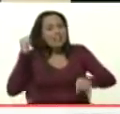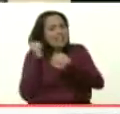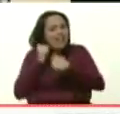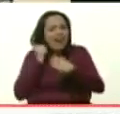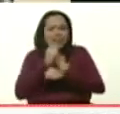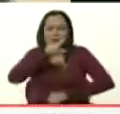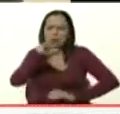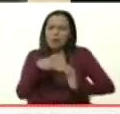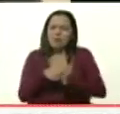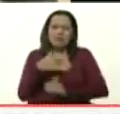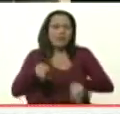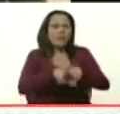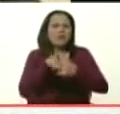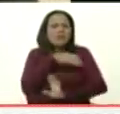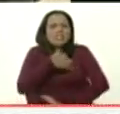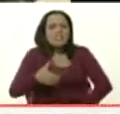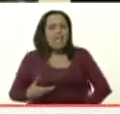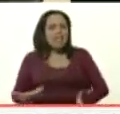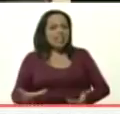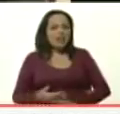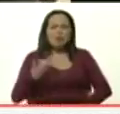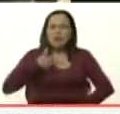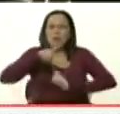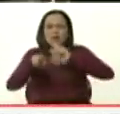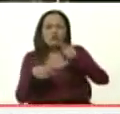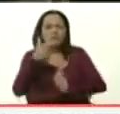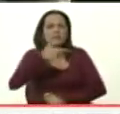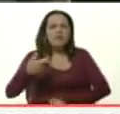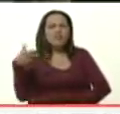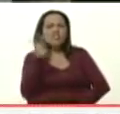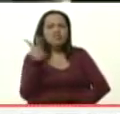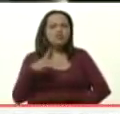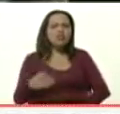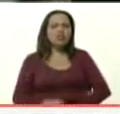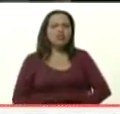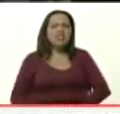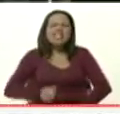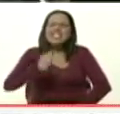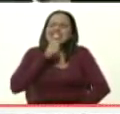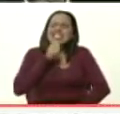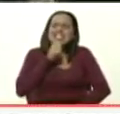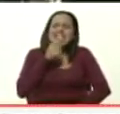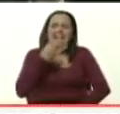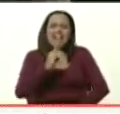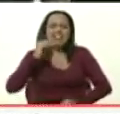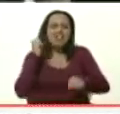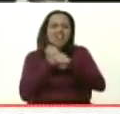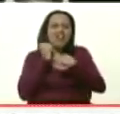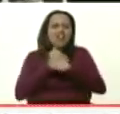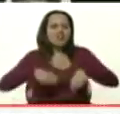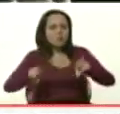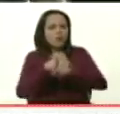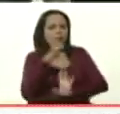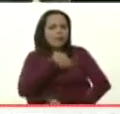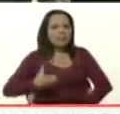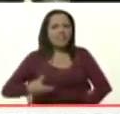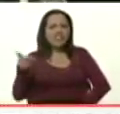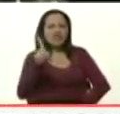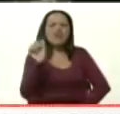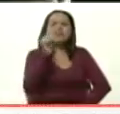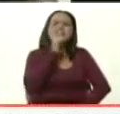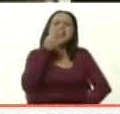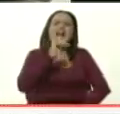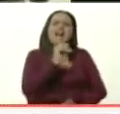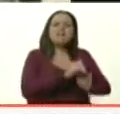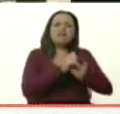plenas. Yo le pregunto a los venezolanos y venezolanas, ¿quién está en funciones de presidente en Venezuela? ¿Quién